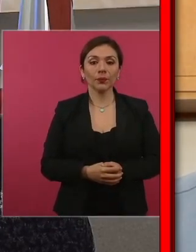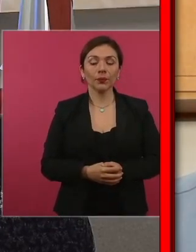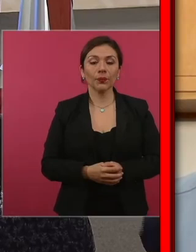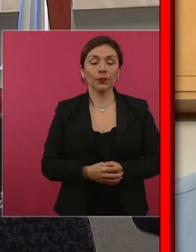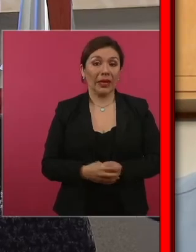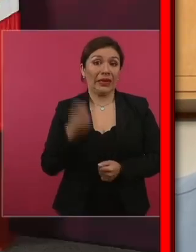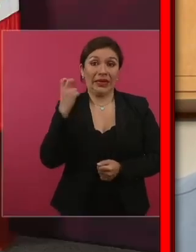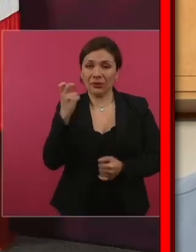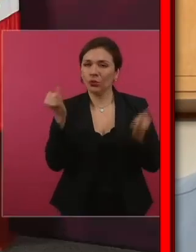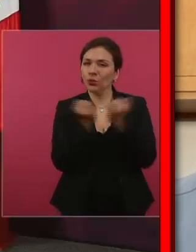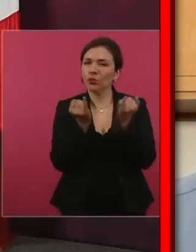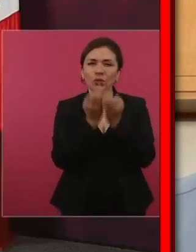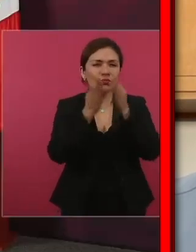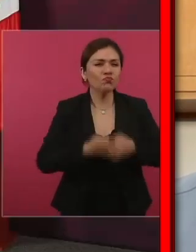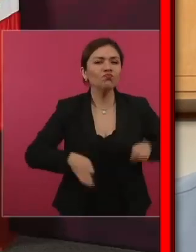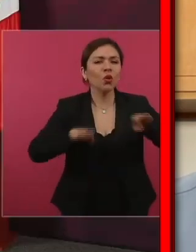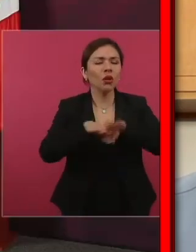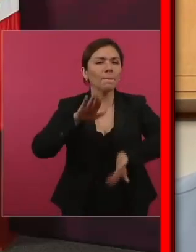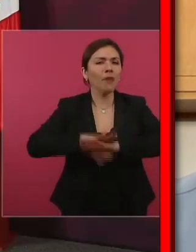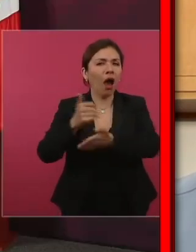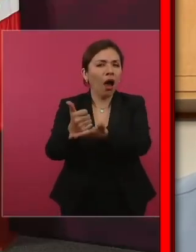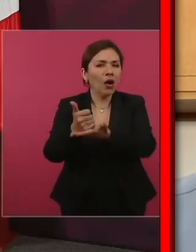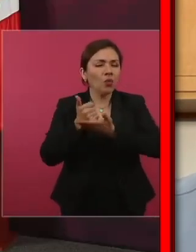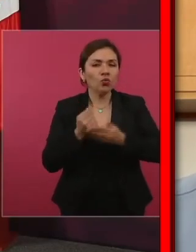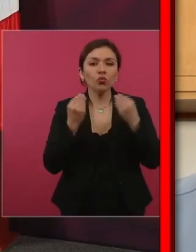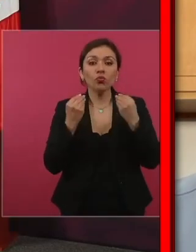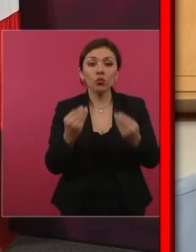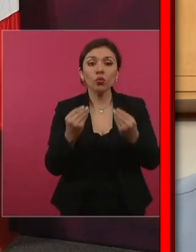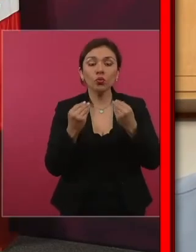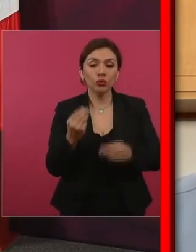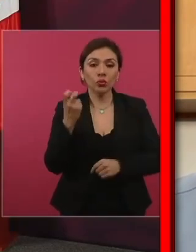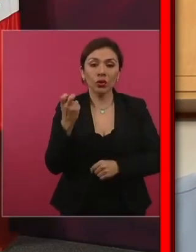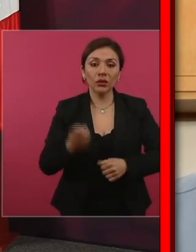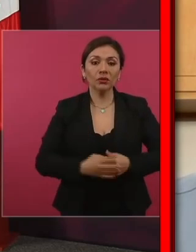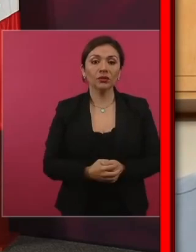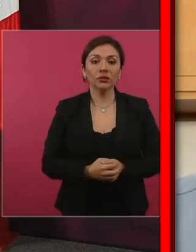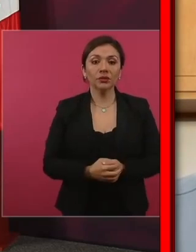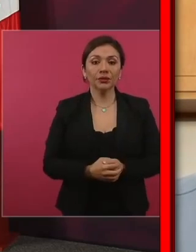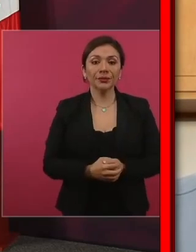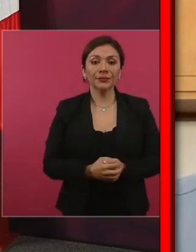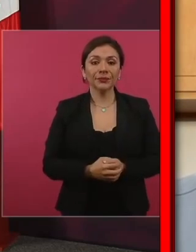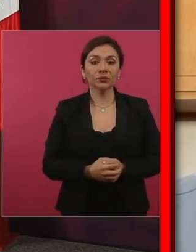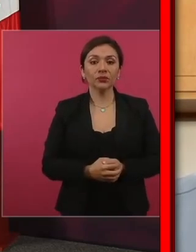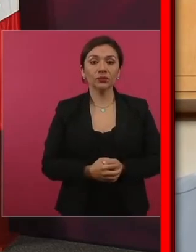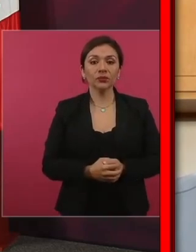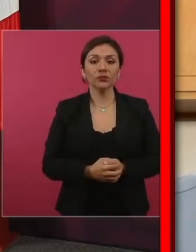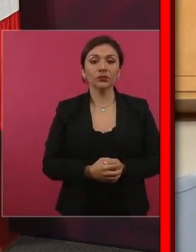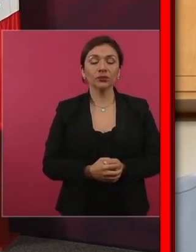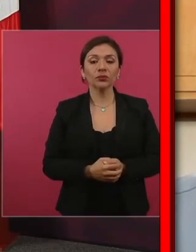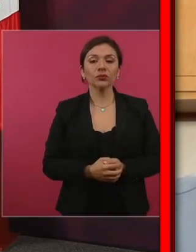esto es muy importante esto nos ha ayudado mucho mucho